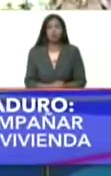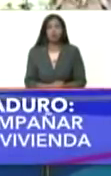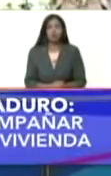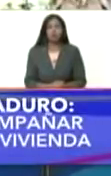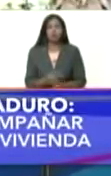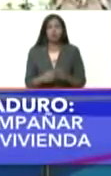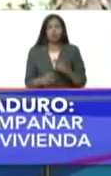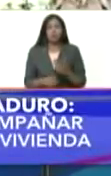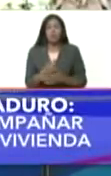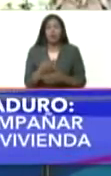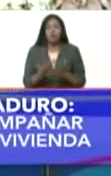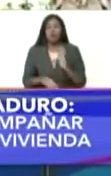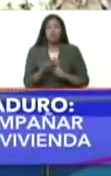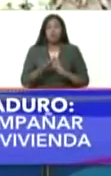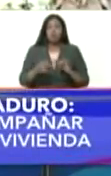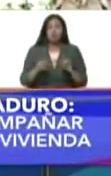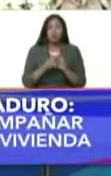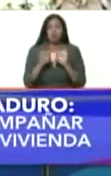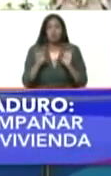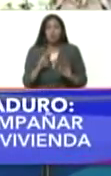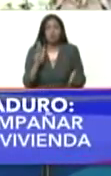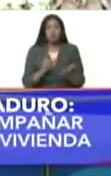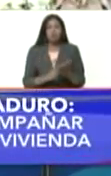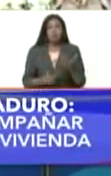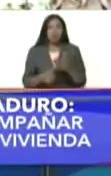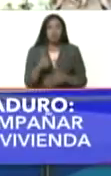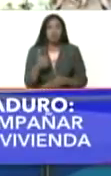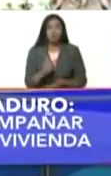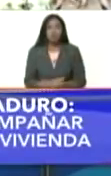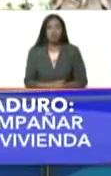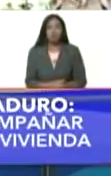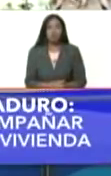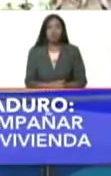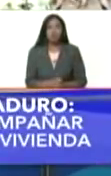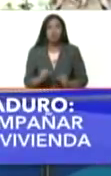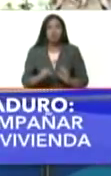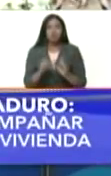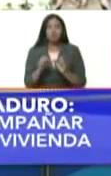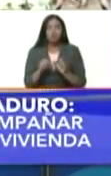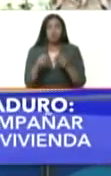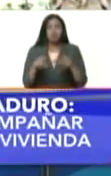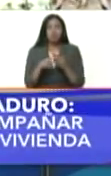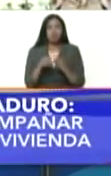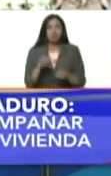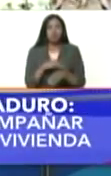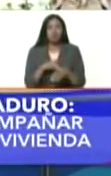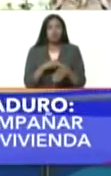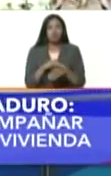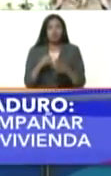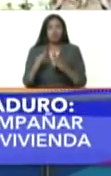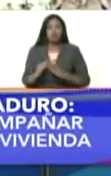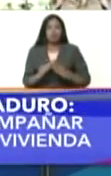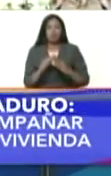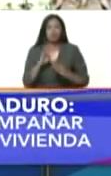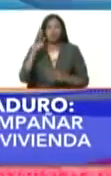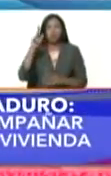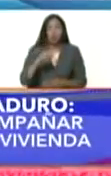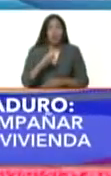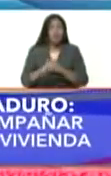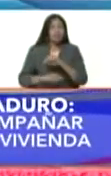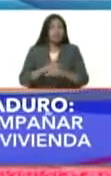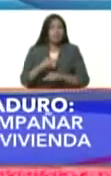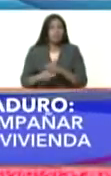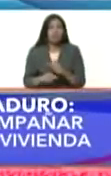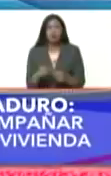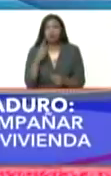Pero lo más importante de esta aprobación es que hay que avanzar, ministro Villarroel, por semana. Esto no es